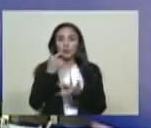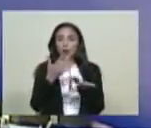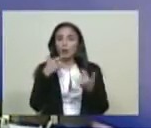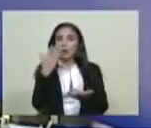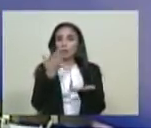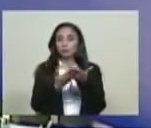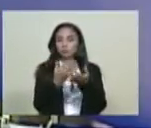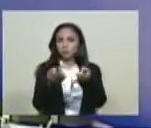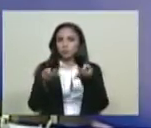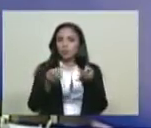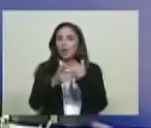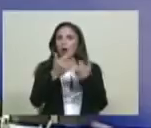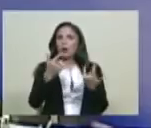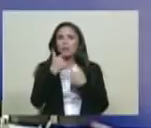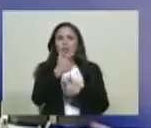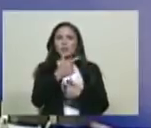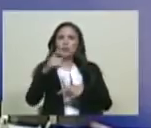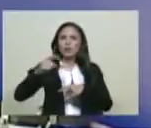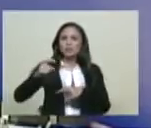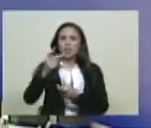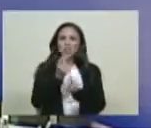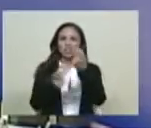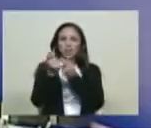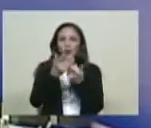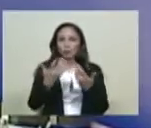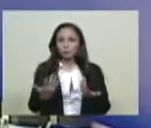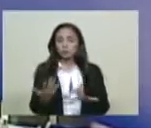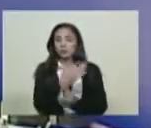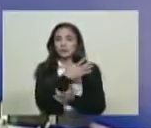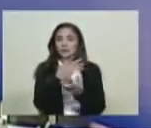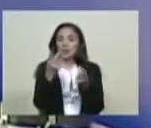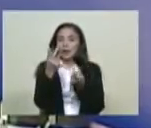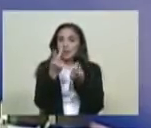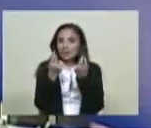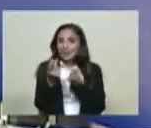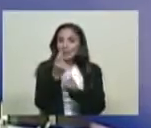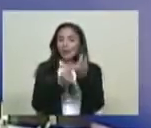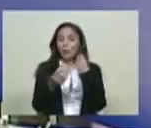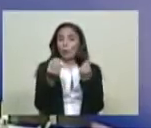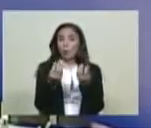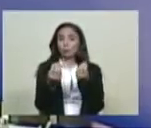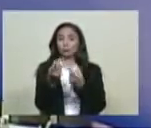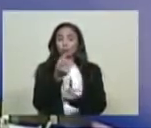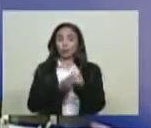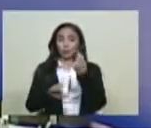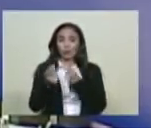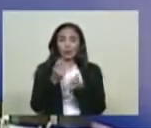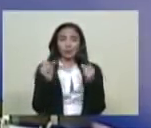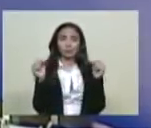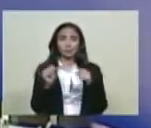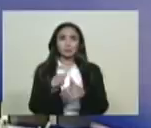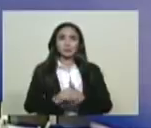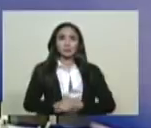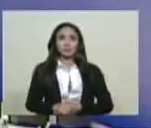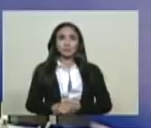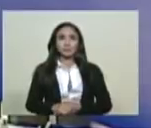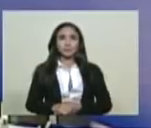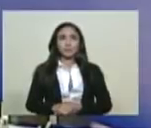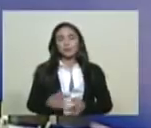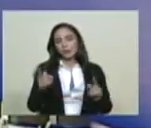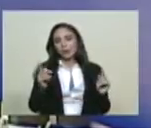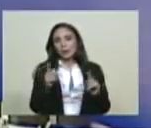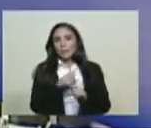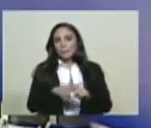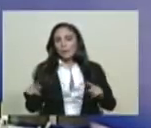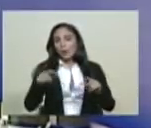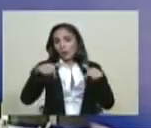una inversión también grande, gruesa. ¿No? Pero ustedes saben que